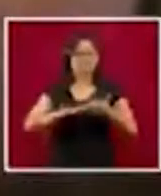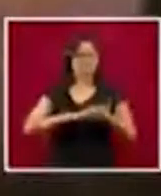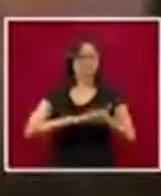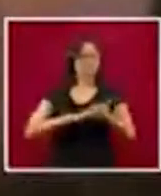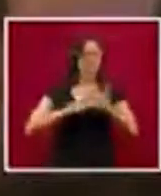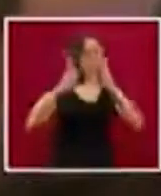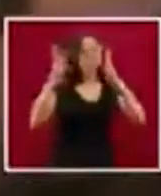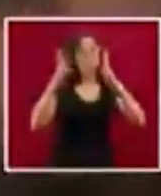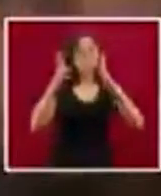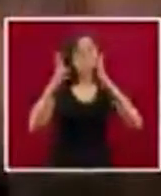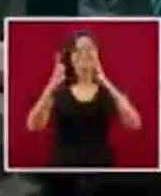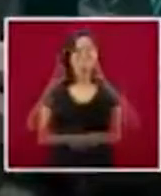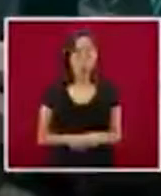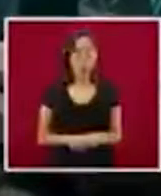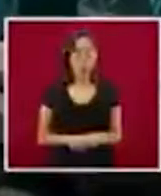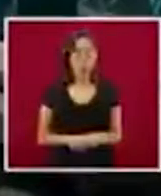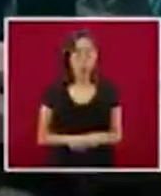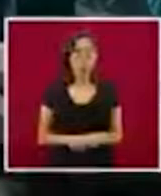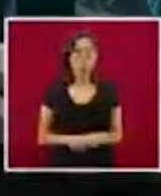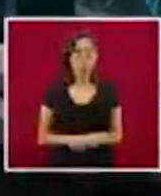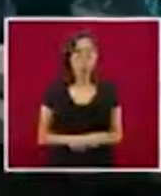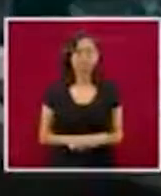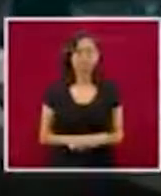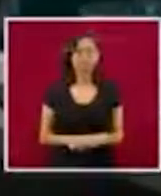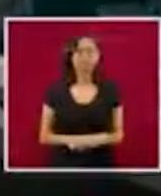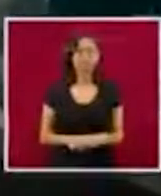Antes de que la violencia se apodere de ti.